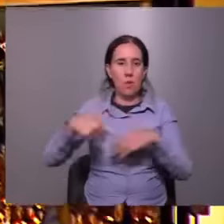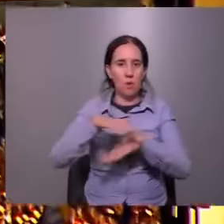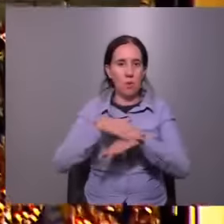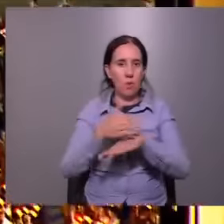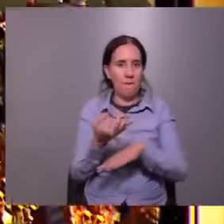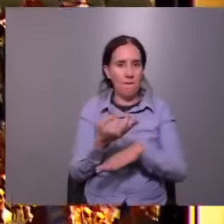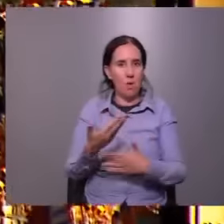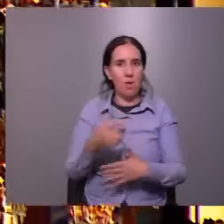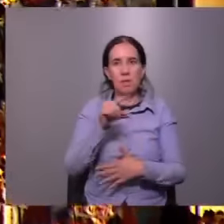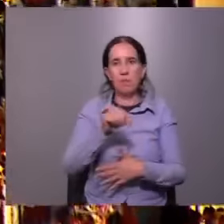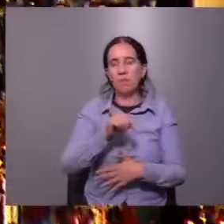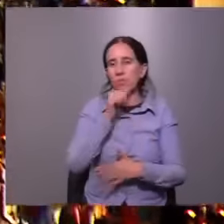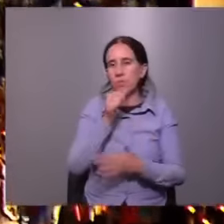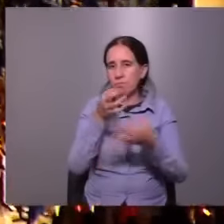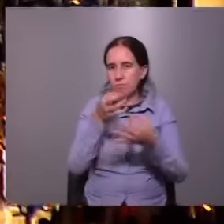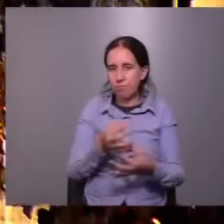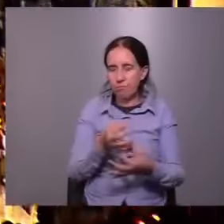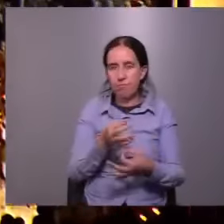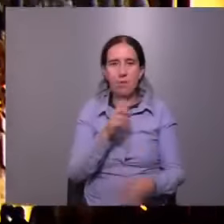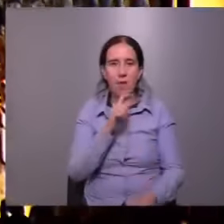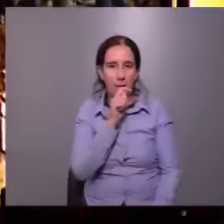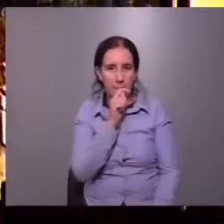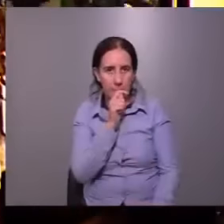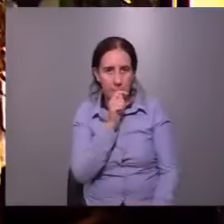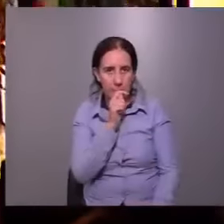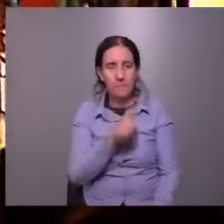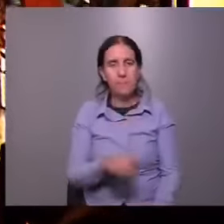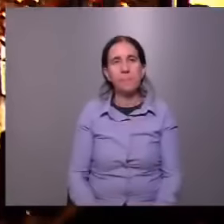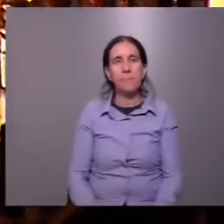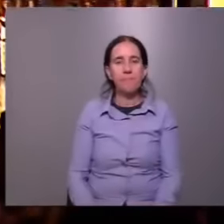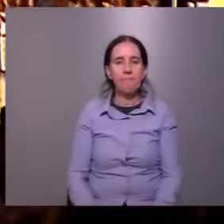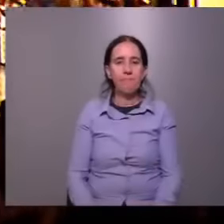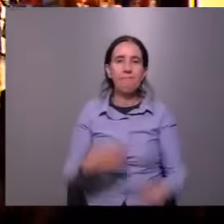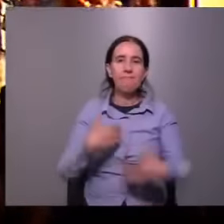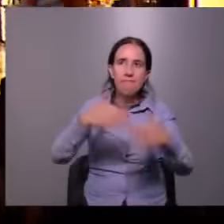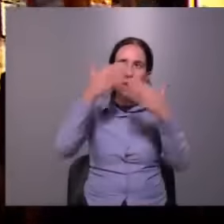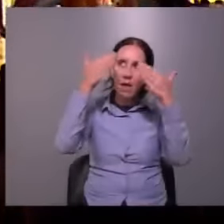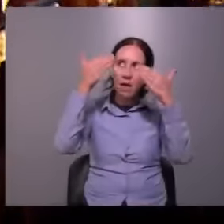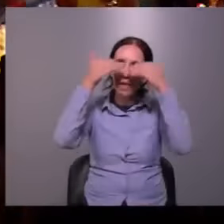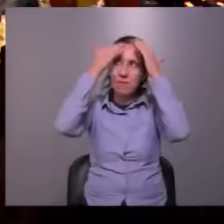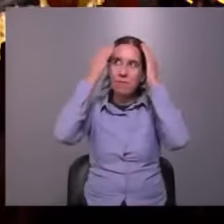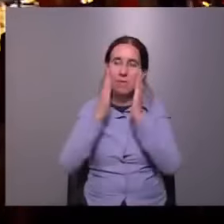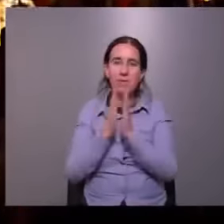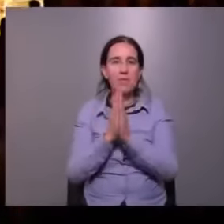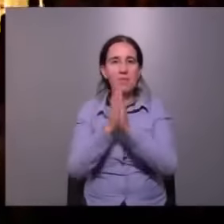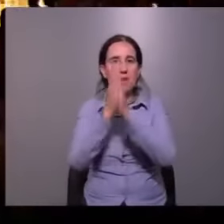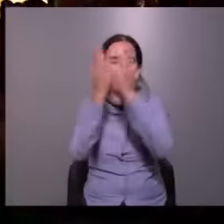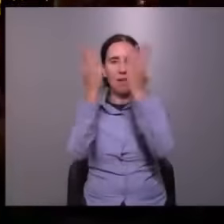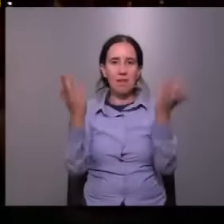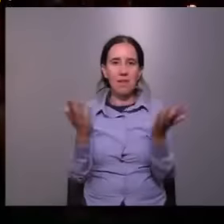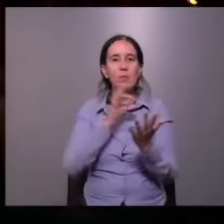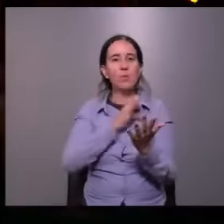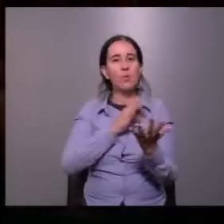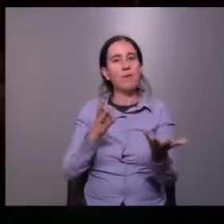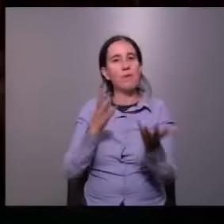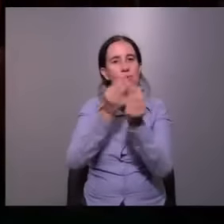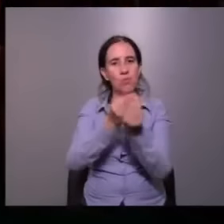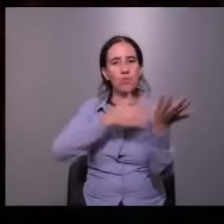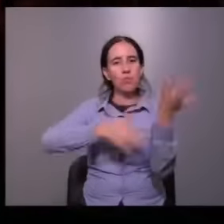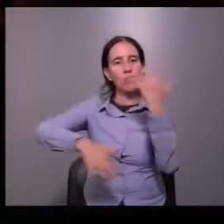vientre, Jesús. Santa María, Mãe de Deus, rogai por nós, pecadores, agora e na hora da nossa morte.